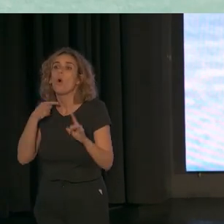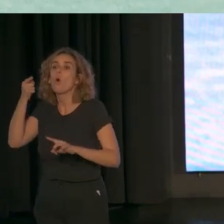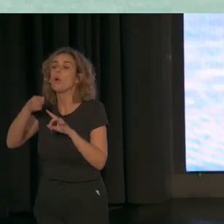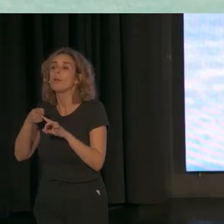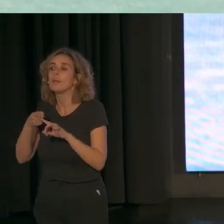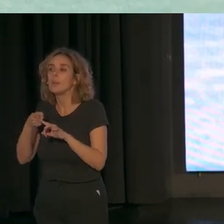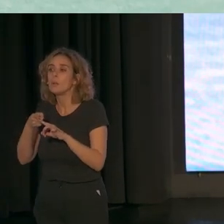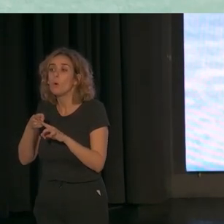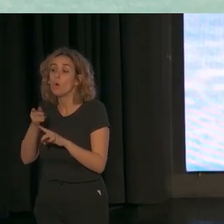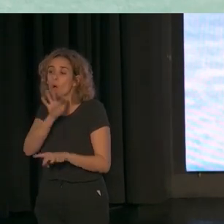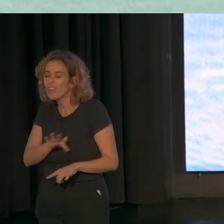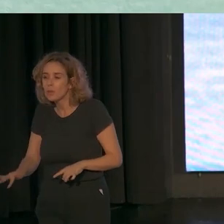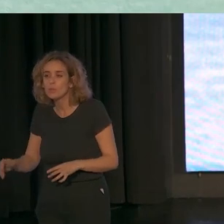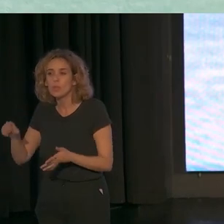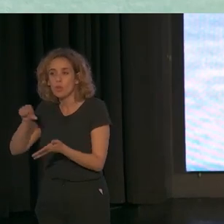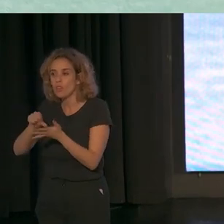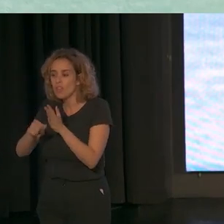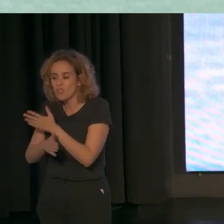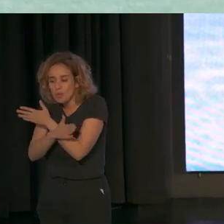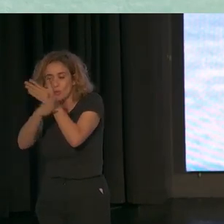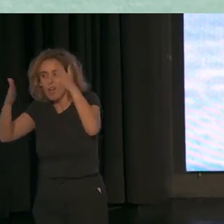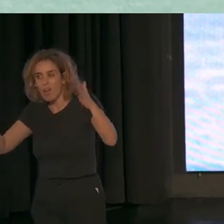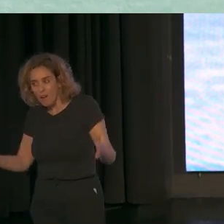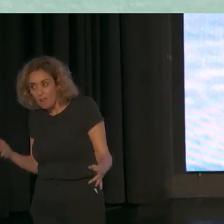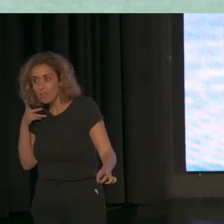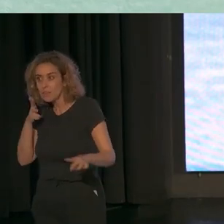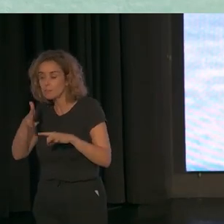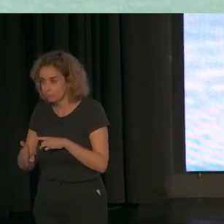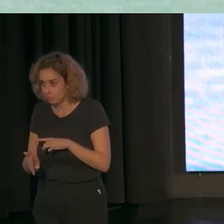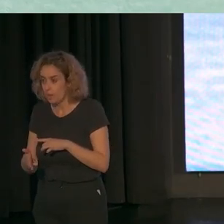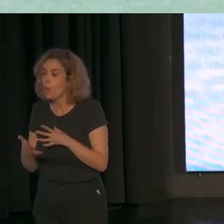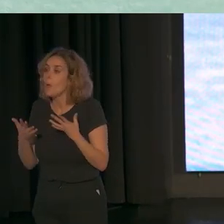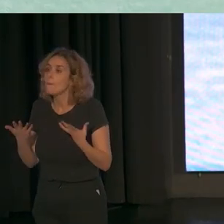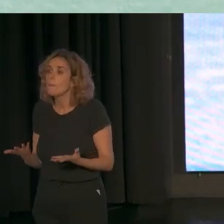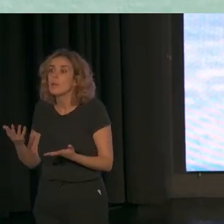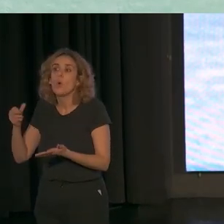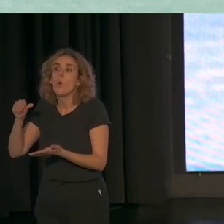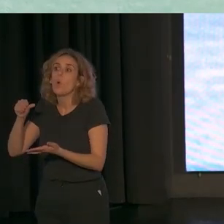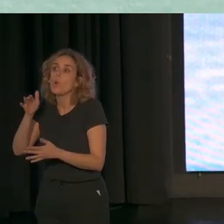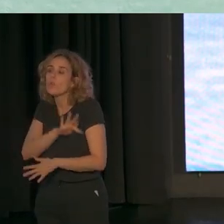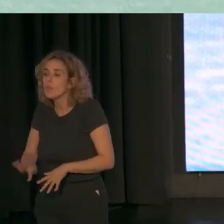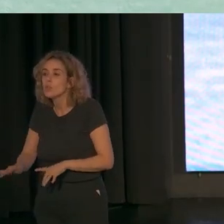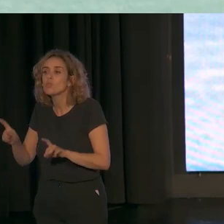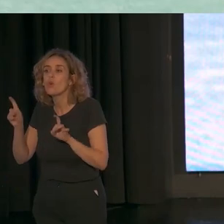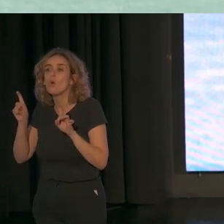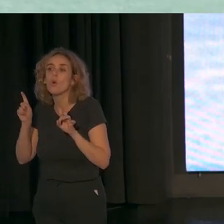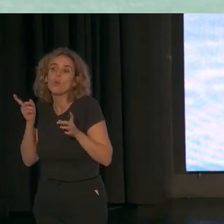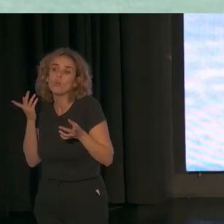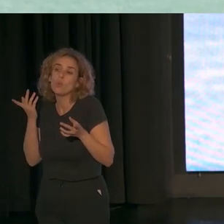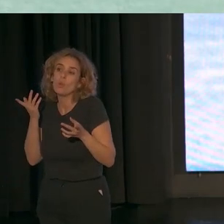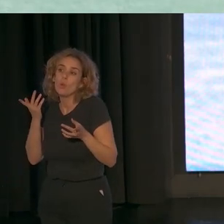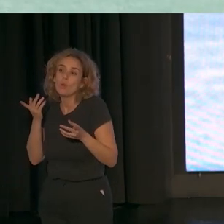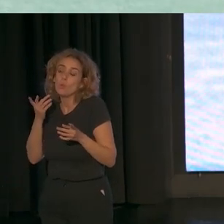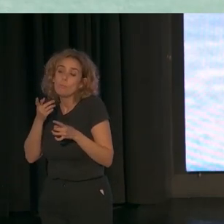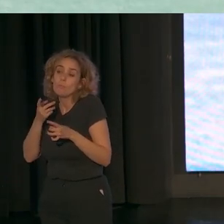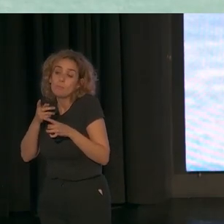niños vayan a centros tan grandes que se pierdan que tal pero no para niños con cdas educativas especiales sino también pero para